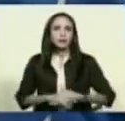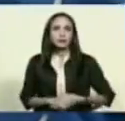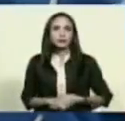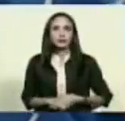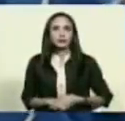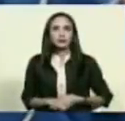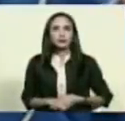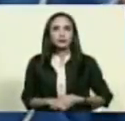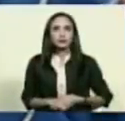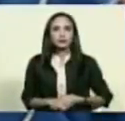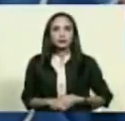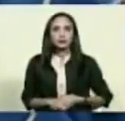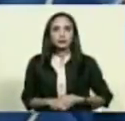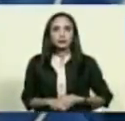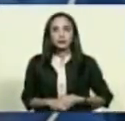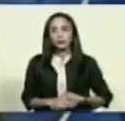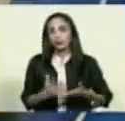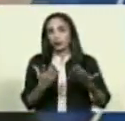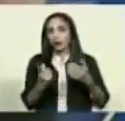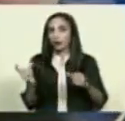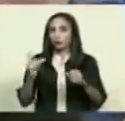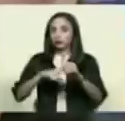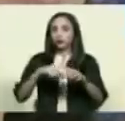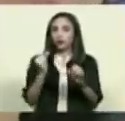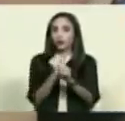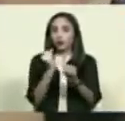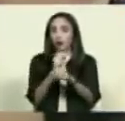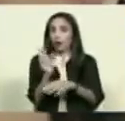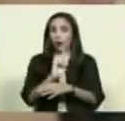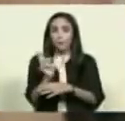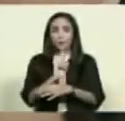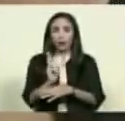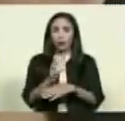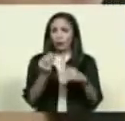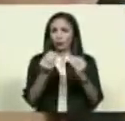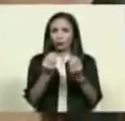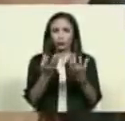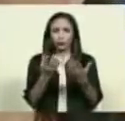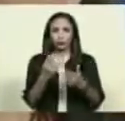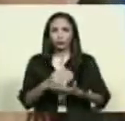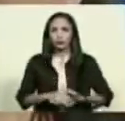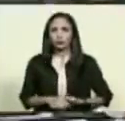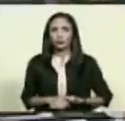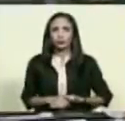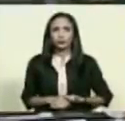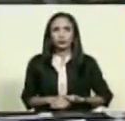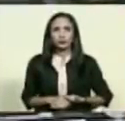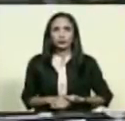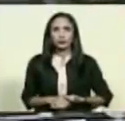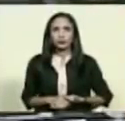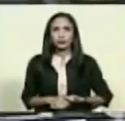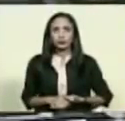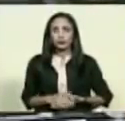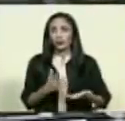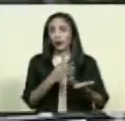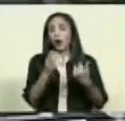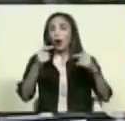jóvenes que incluyan y creen empleo para miles. Hoy voy a aprobar recursos